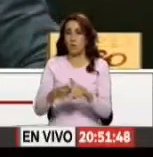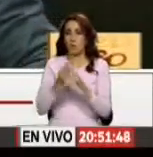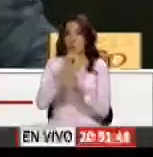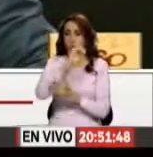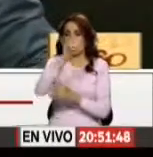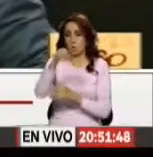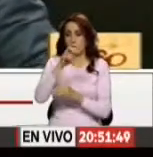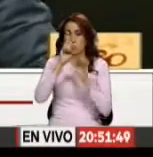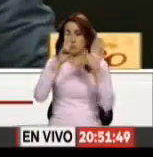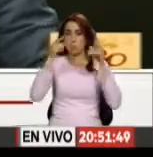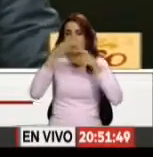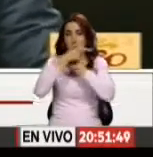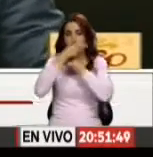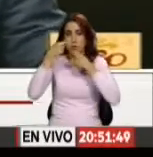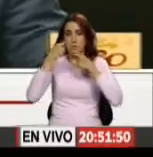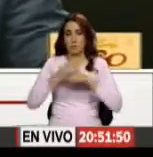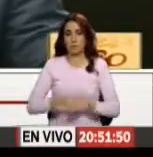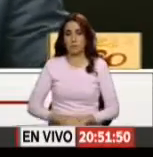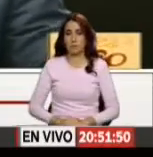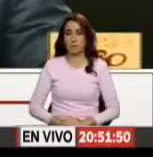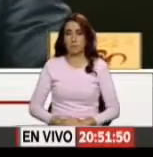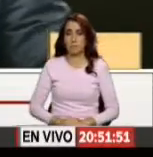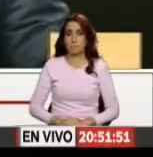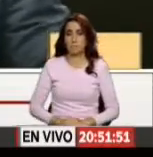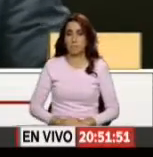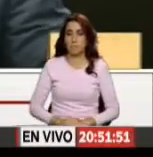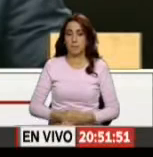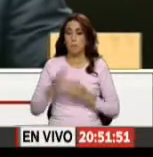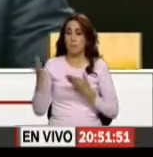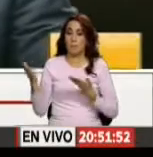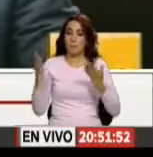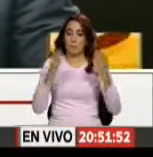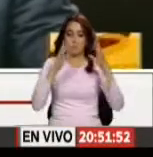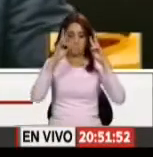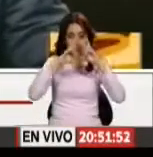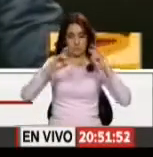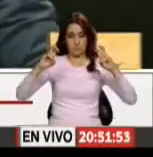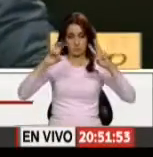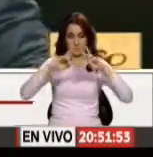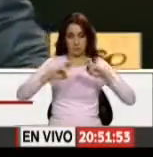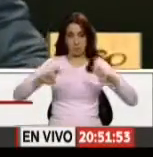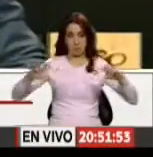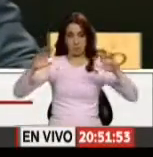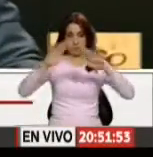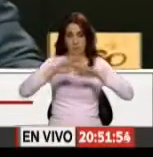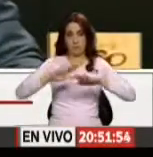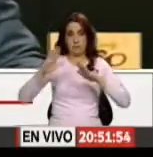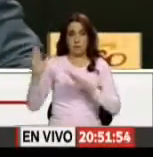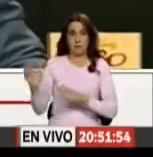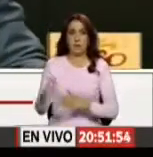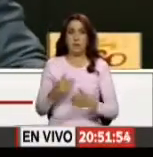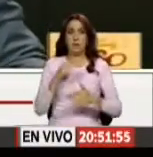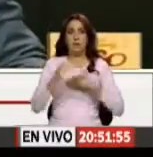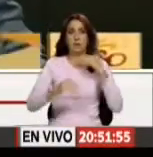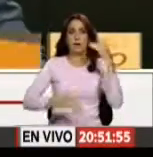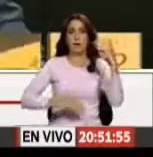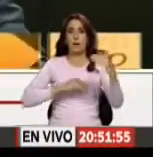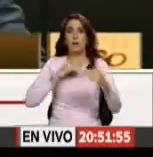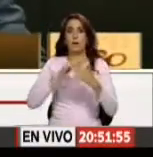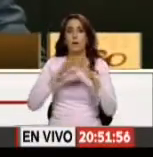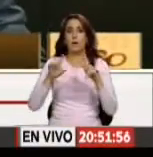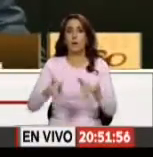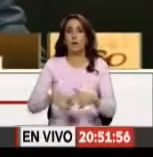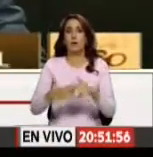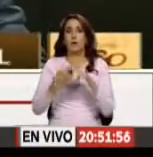jueves 7 de marzo. Esta investigación, como dije anteriormente, se suma a una realizada a partir